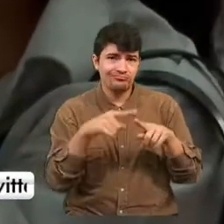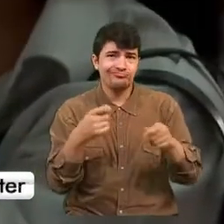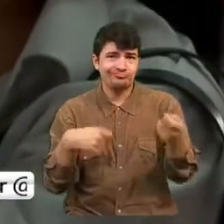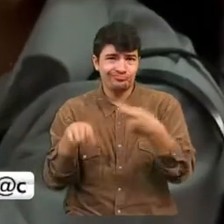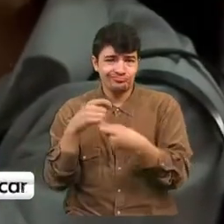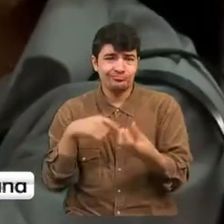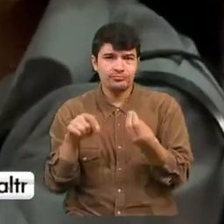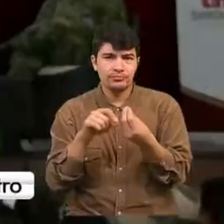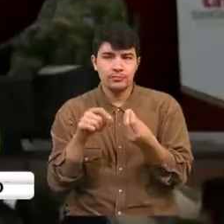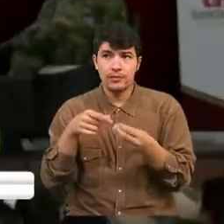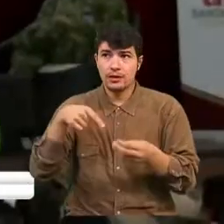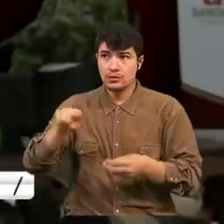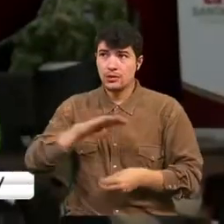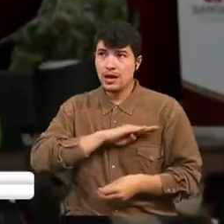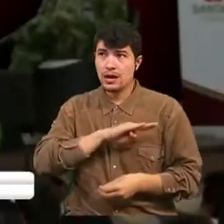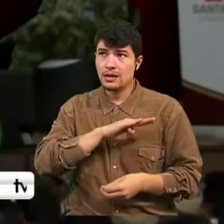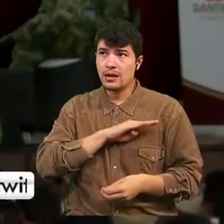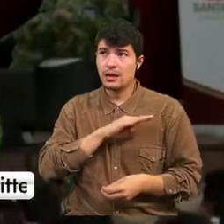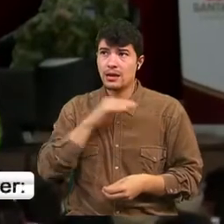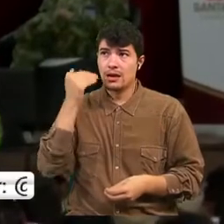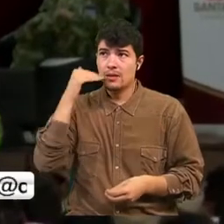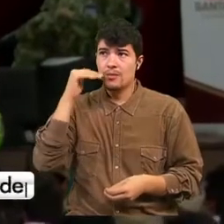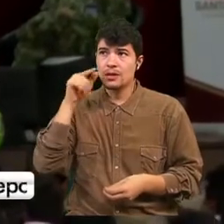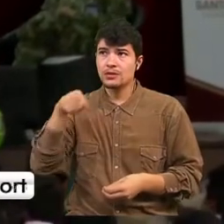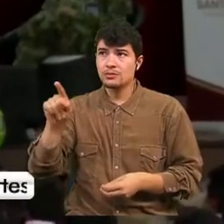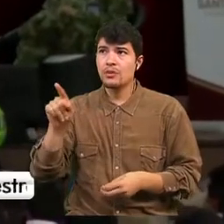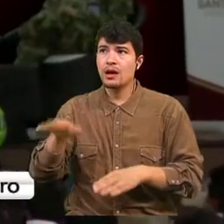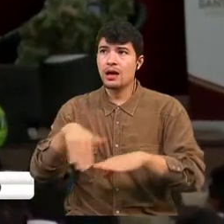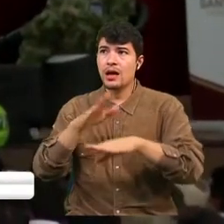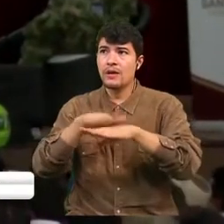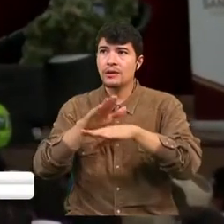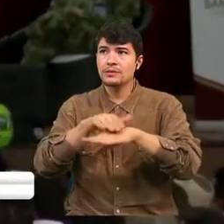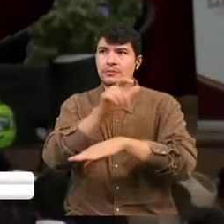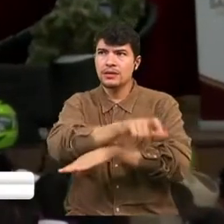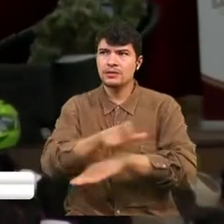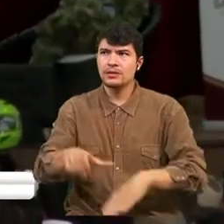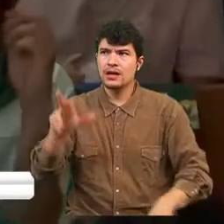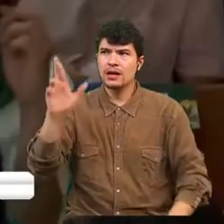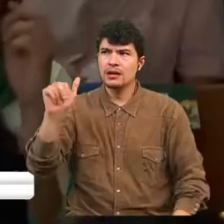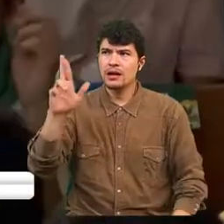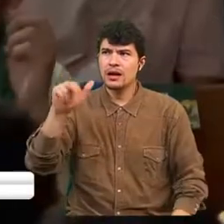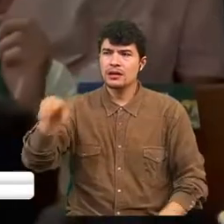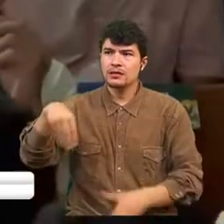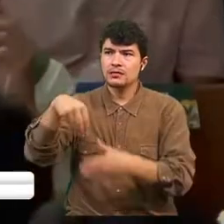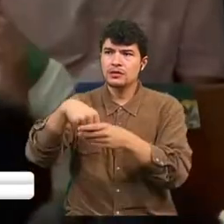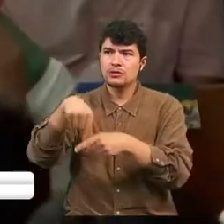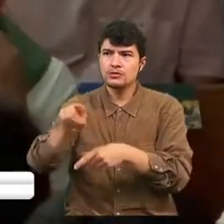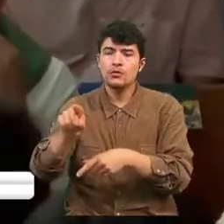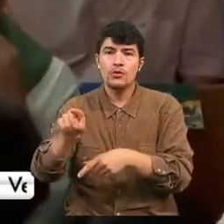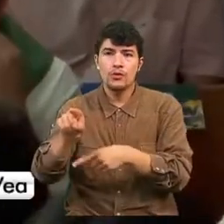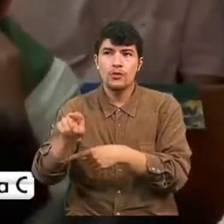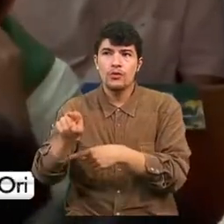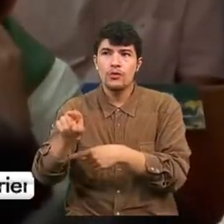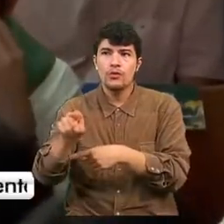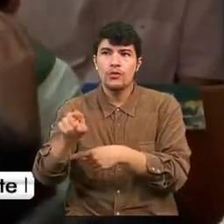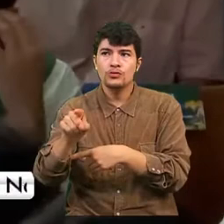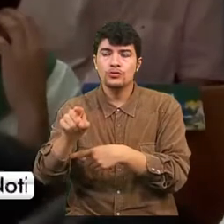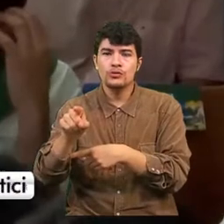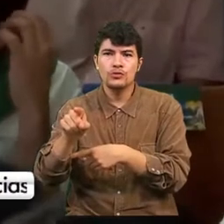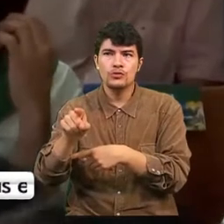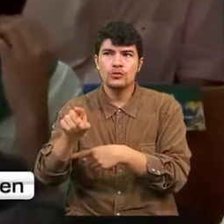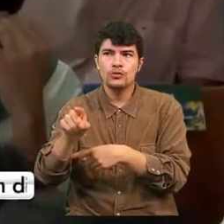parte, la alcaldesa de Barbosa advirtió sobre la presencia de personas extrañas en su municipio que están siendo controladas por